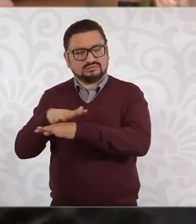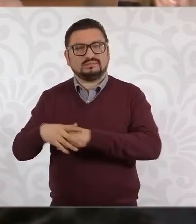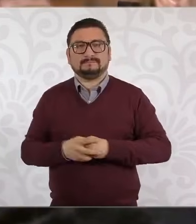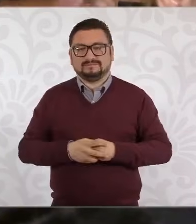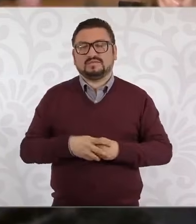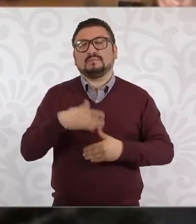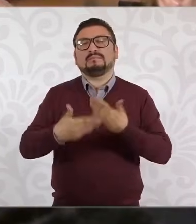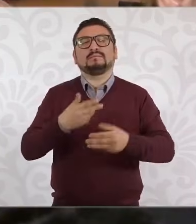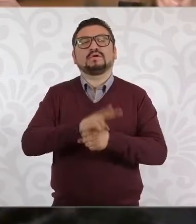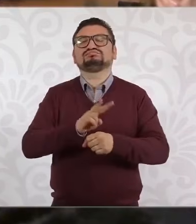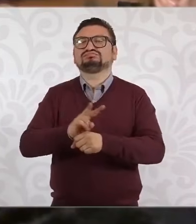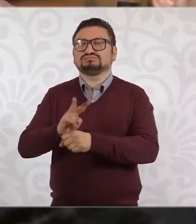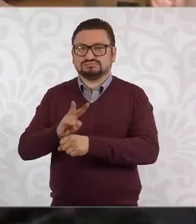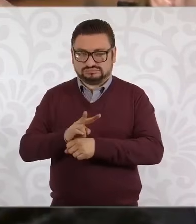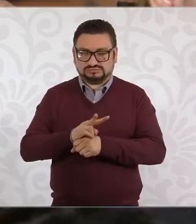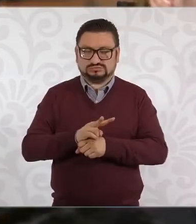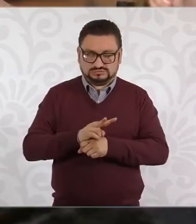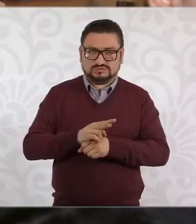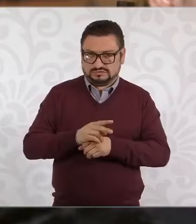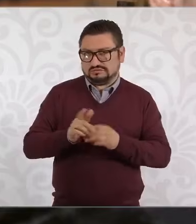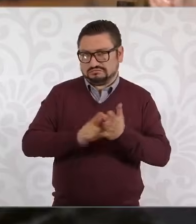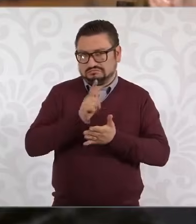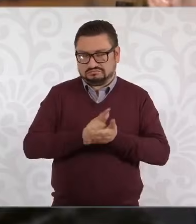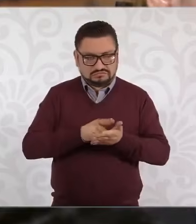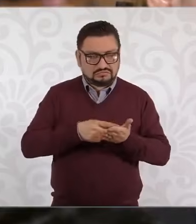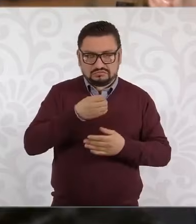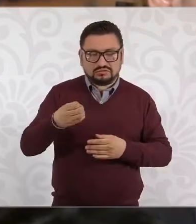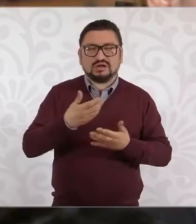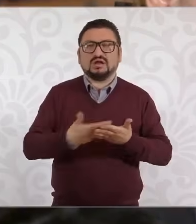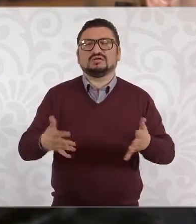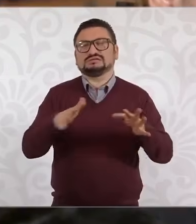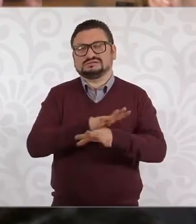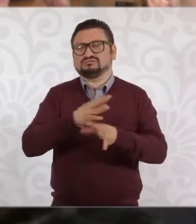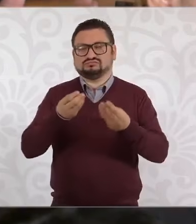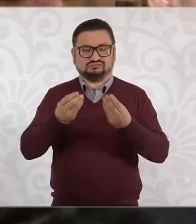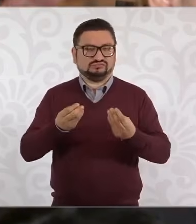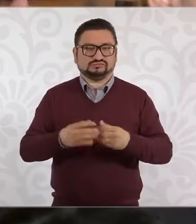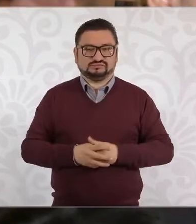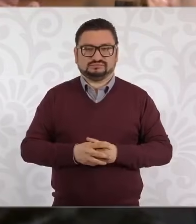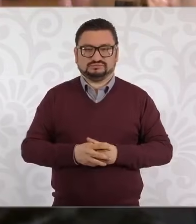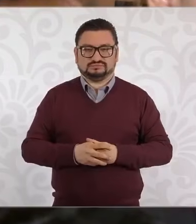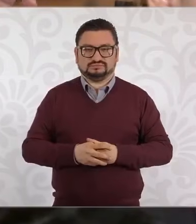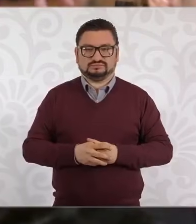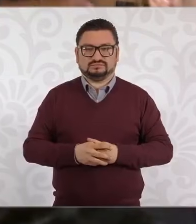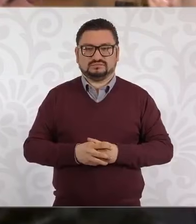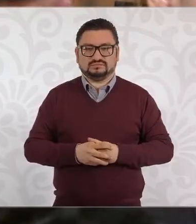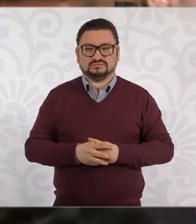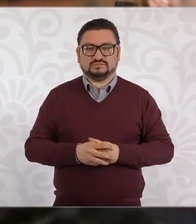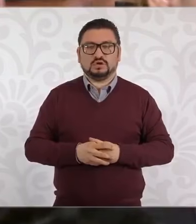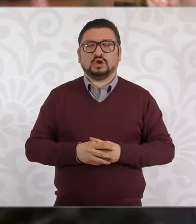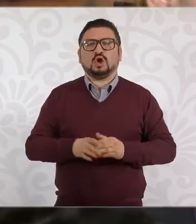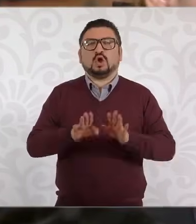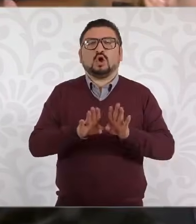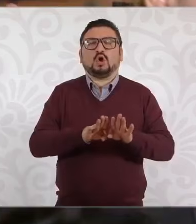y la vigilancia de los ordenamientos federales. Ha cambiado mucho al día de hoy. ¿Cómo evaluaría